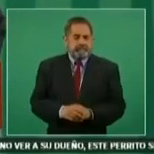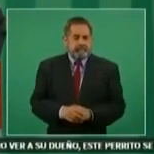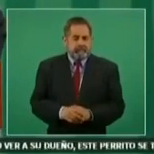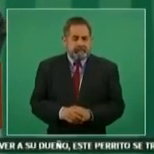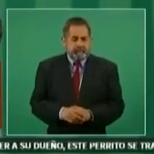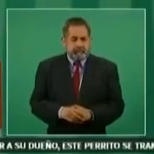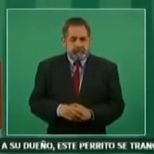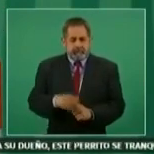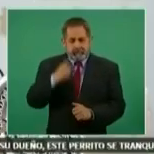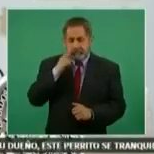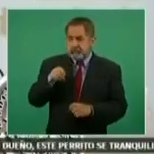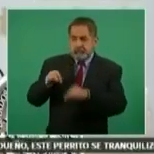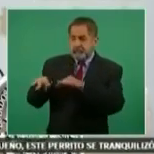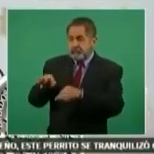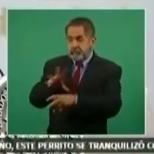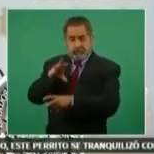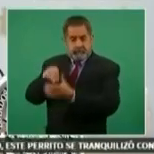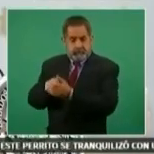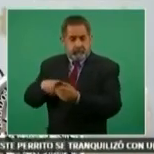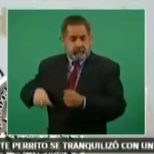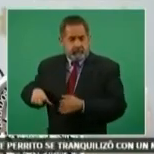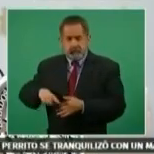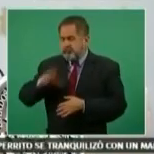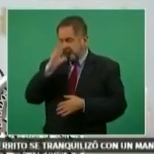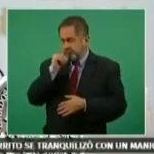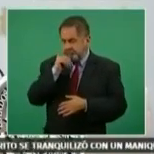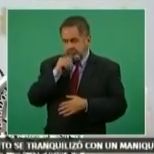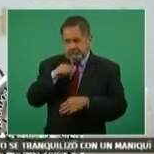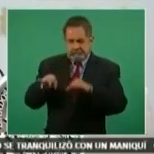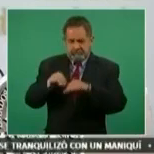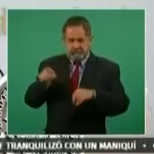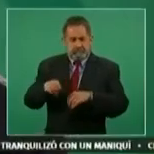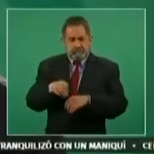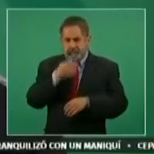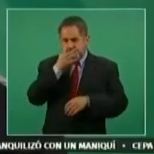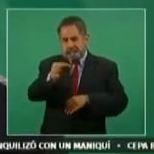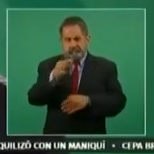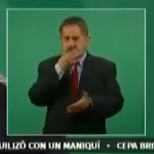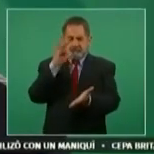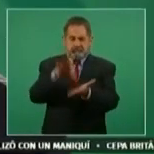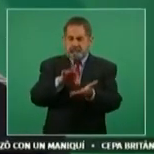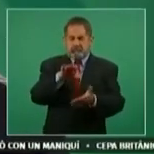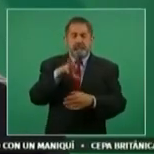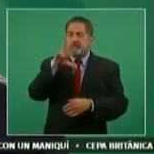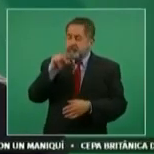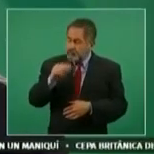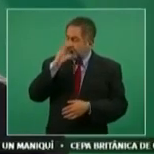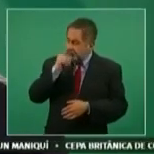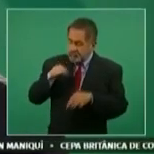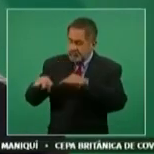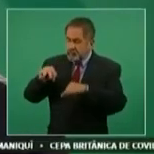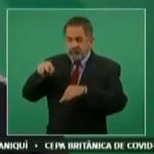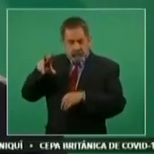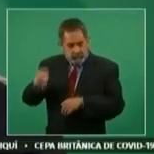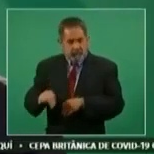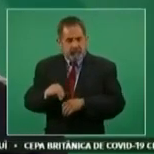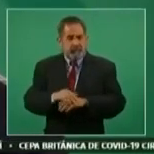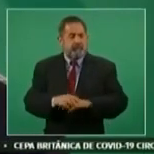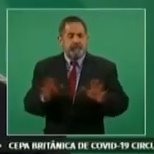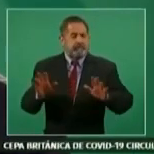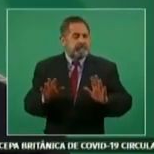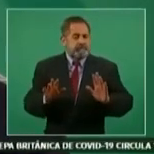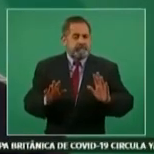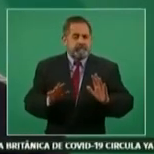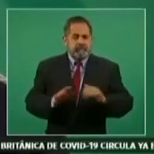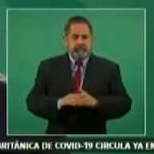si es un servidor público no puede trabajar en el gobierno. Así de sencillo. Es un asunto no